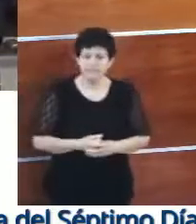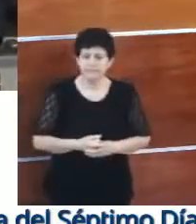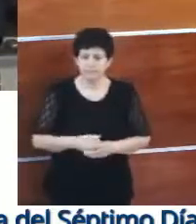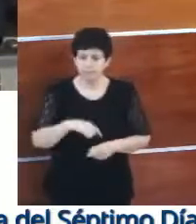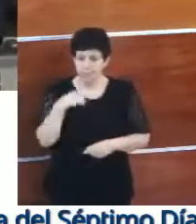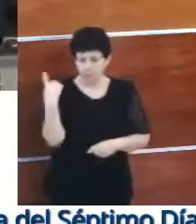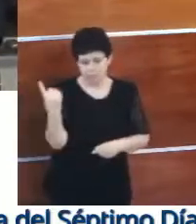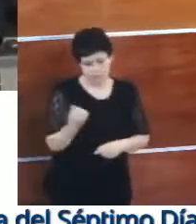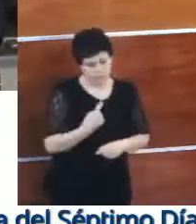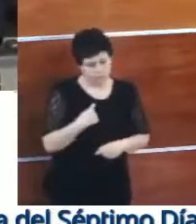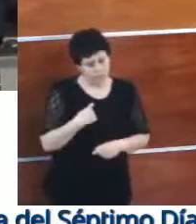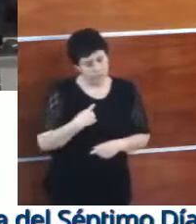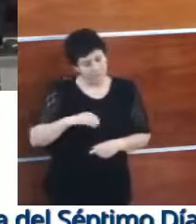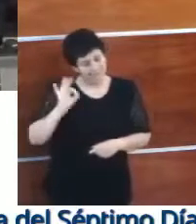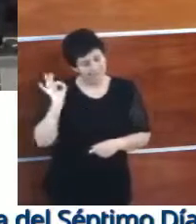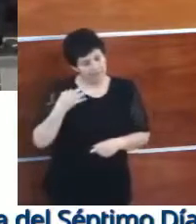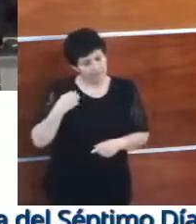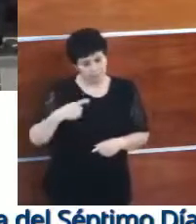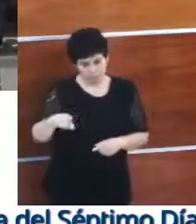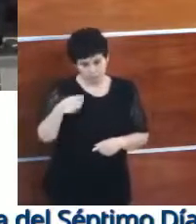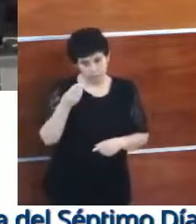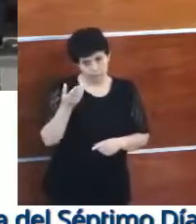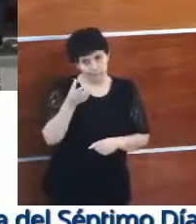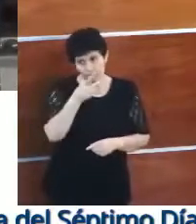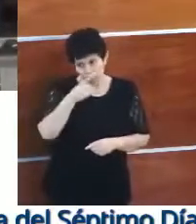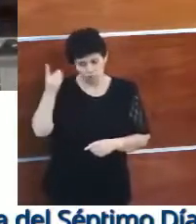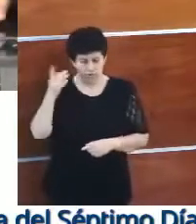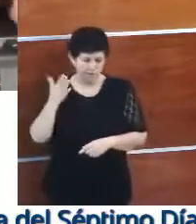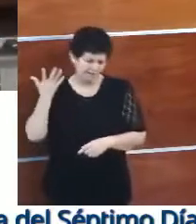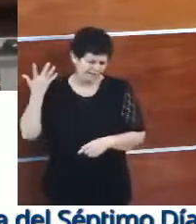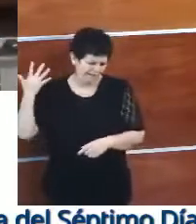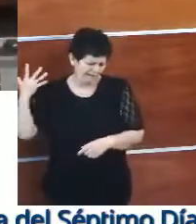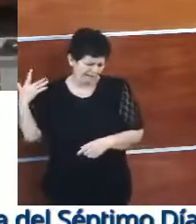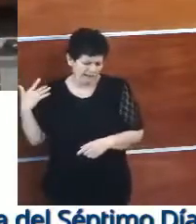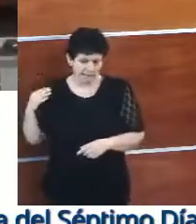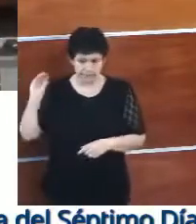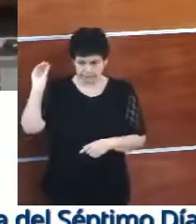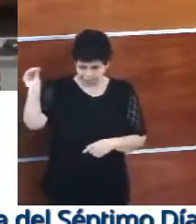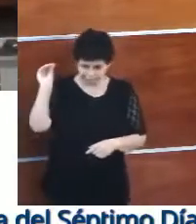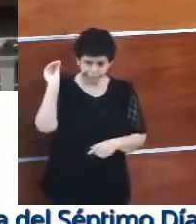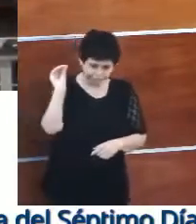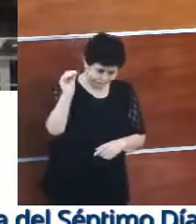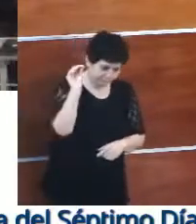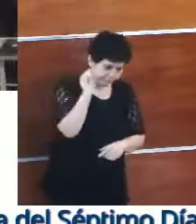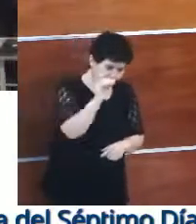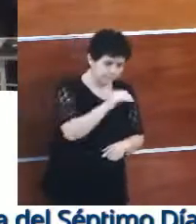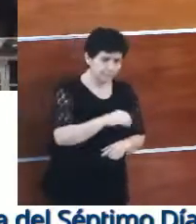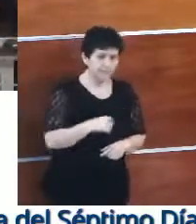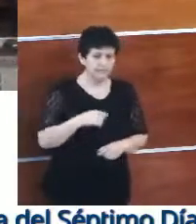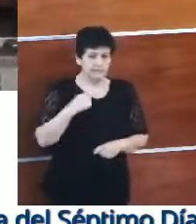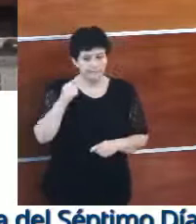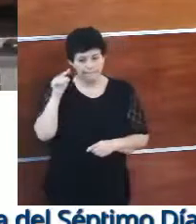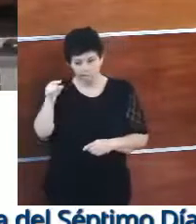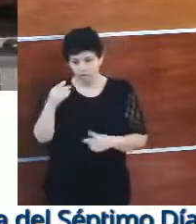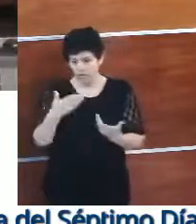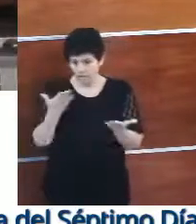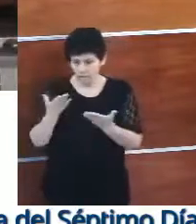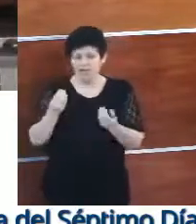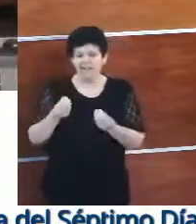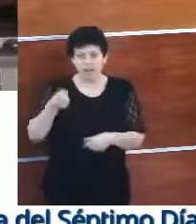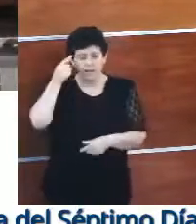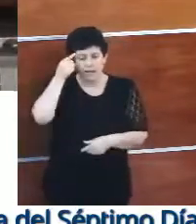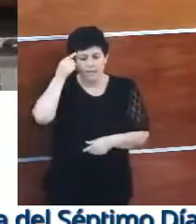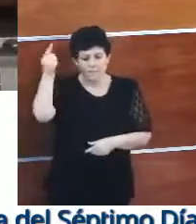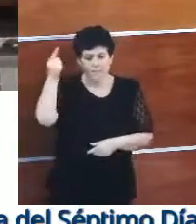Estamos advertidos ya hace muchos años. Y yo quisiera invitarte a que podamos pensar en vivir